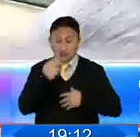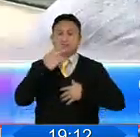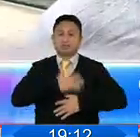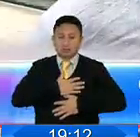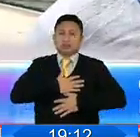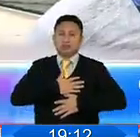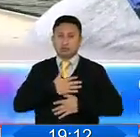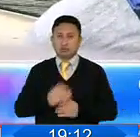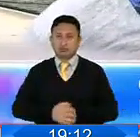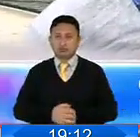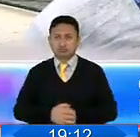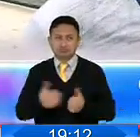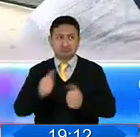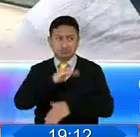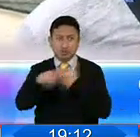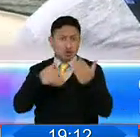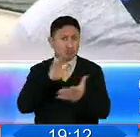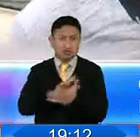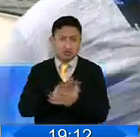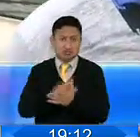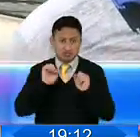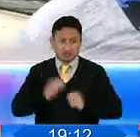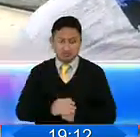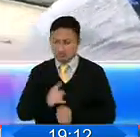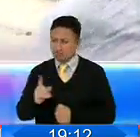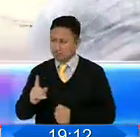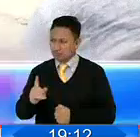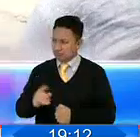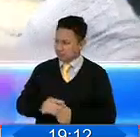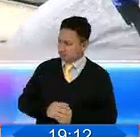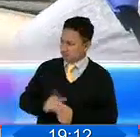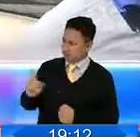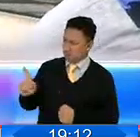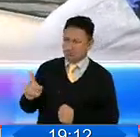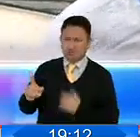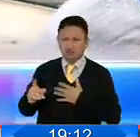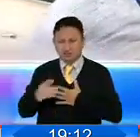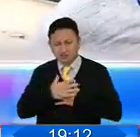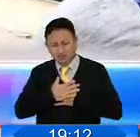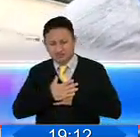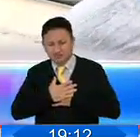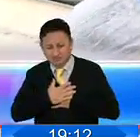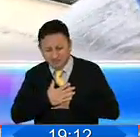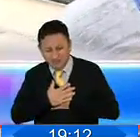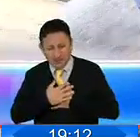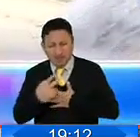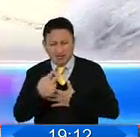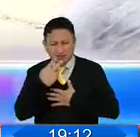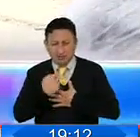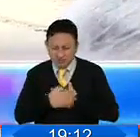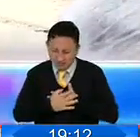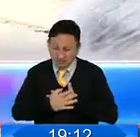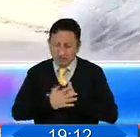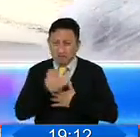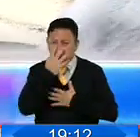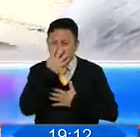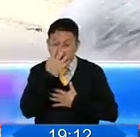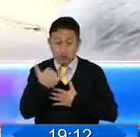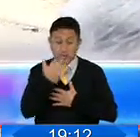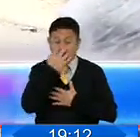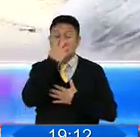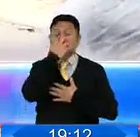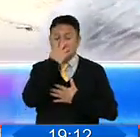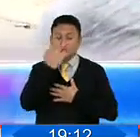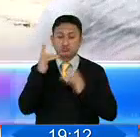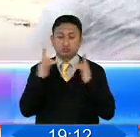respirar. Estábamos bien todos, tranquilos, y de repente solo empezó con el tema de que no pudo empezar a respirar. Con oxígeno está. Está